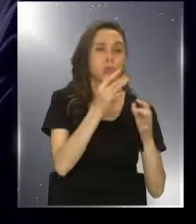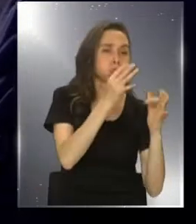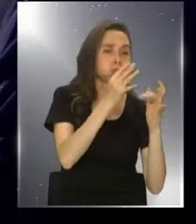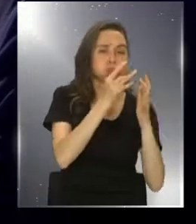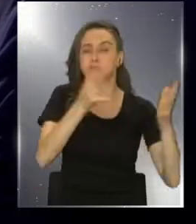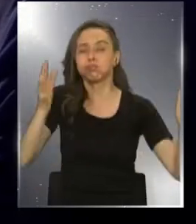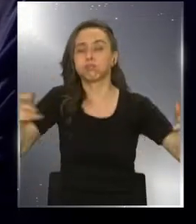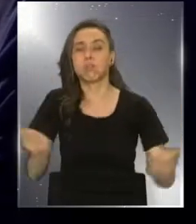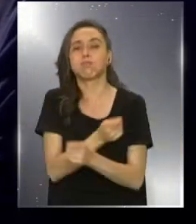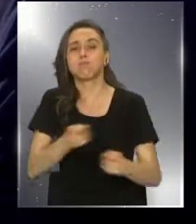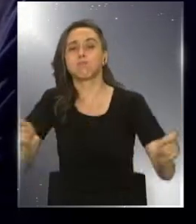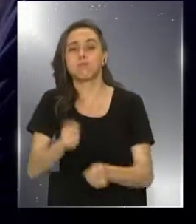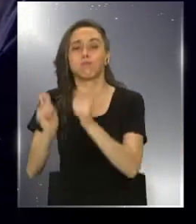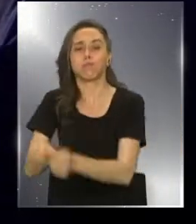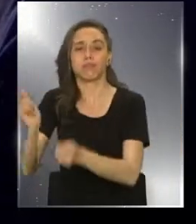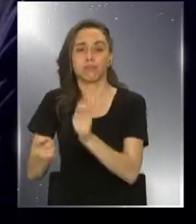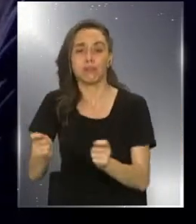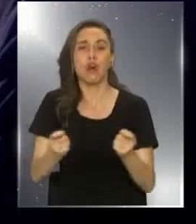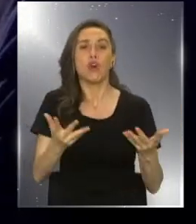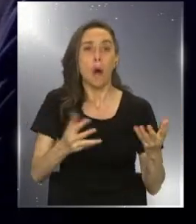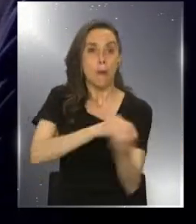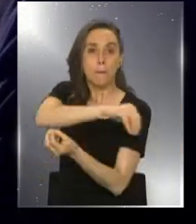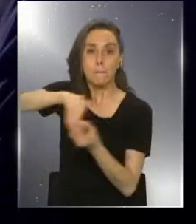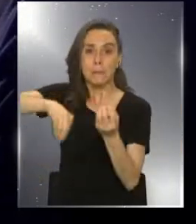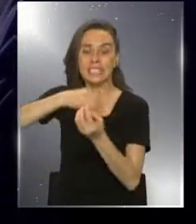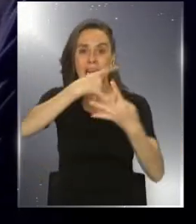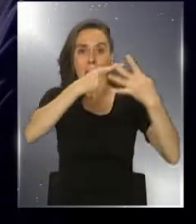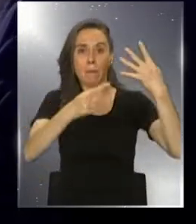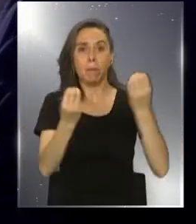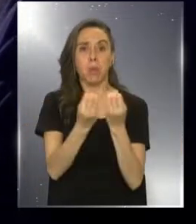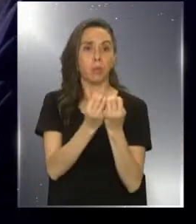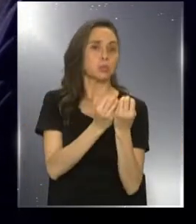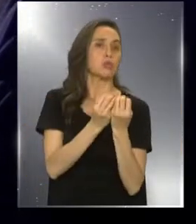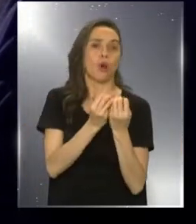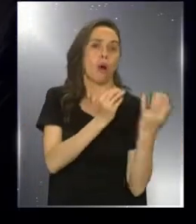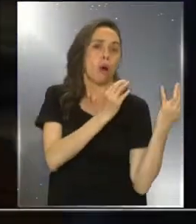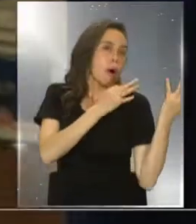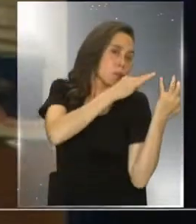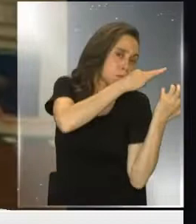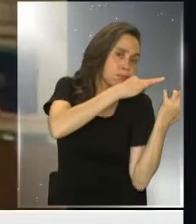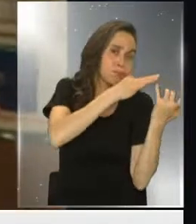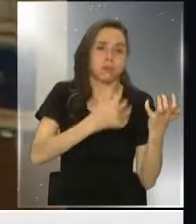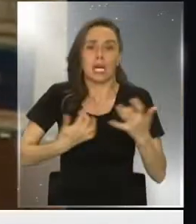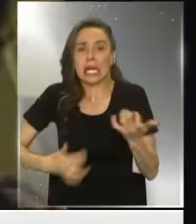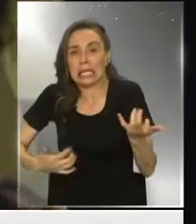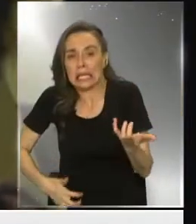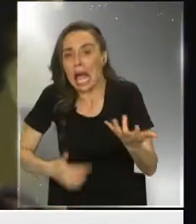sé, con toda la variedad de instrumentos que hay, que son millones.